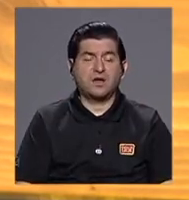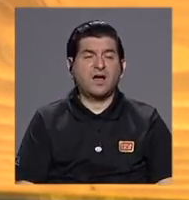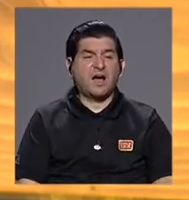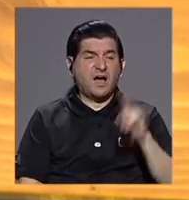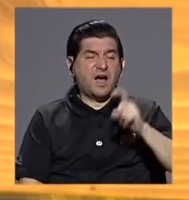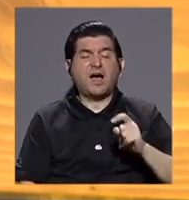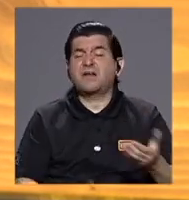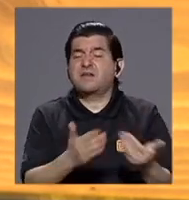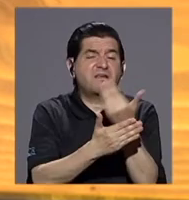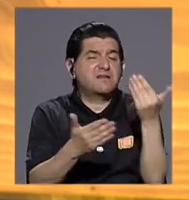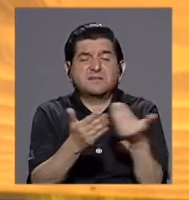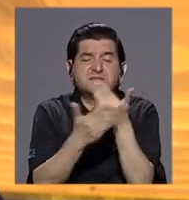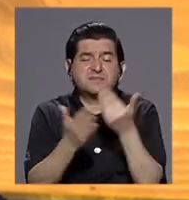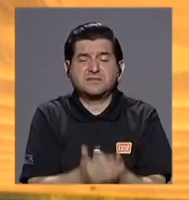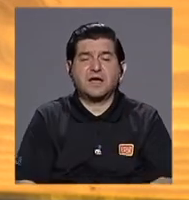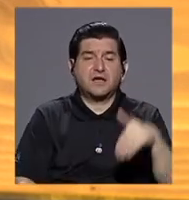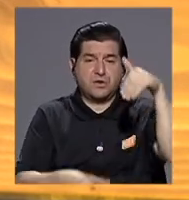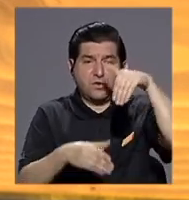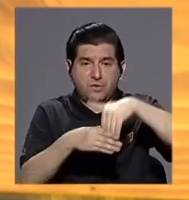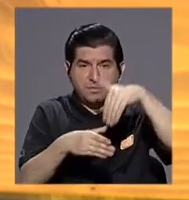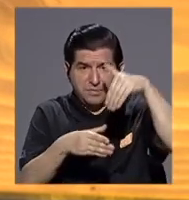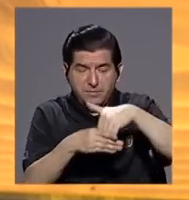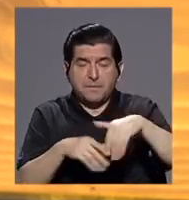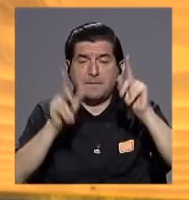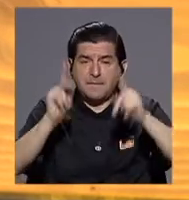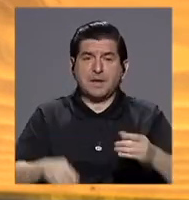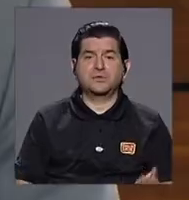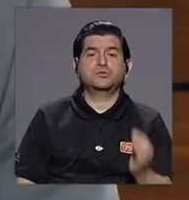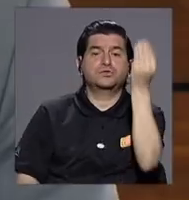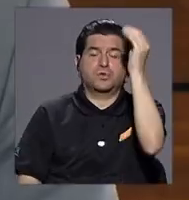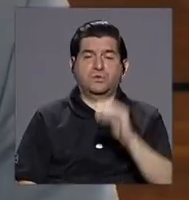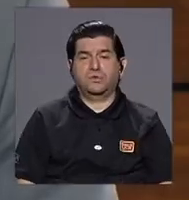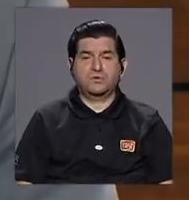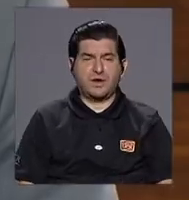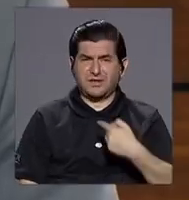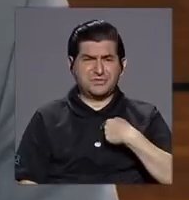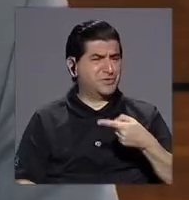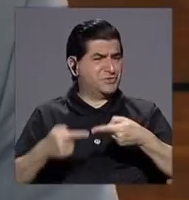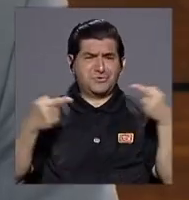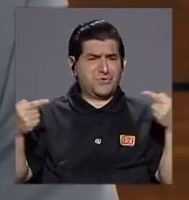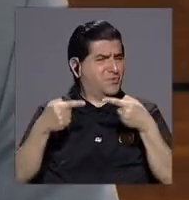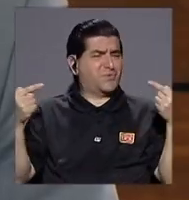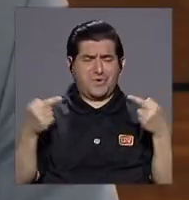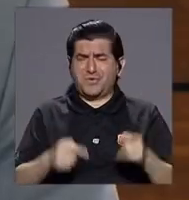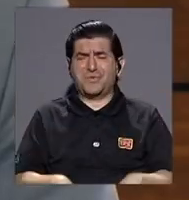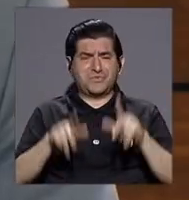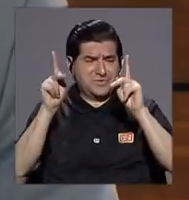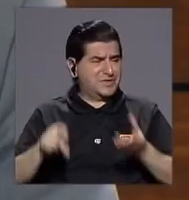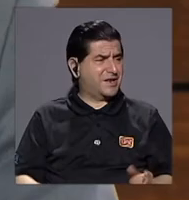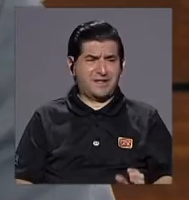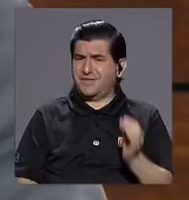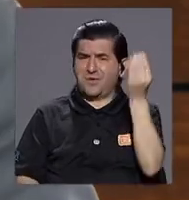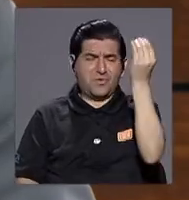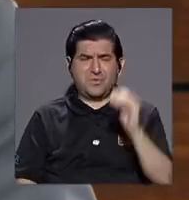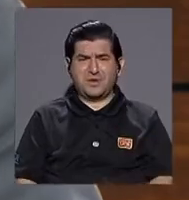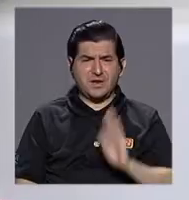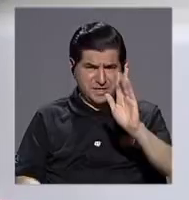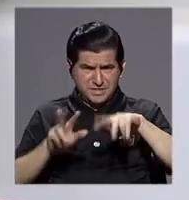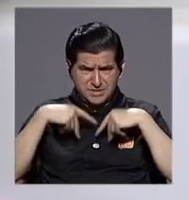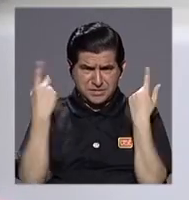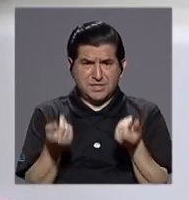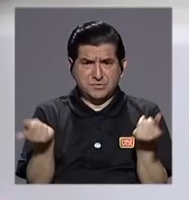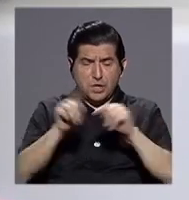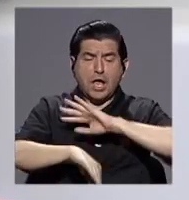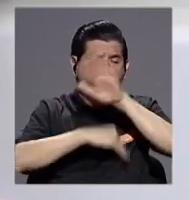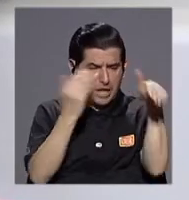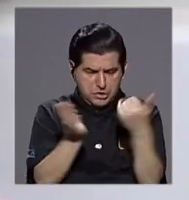hay que renovarse, hay que meter gente joven. No estoy en contra de la gente joven. ¿En su partido es así? En